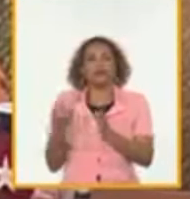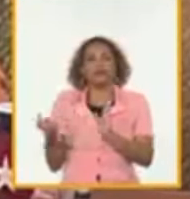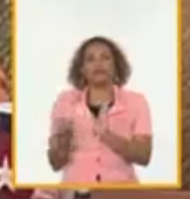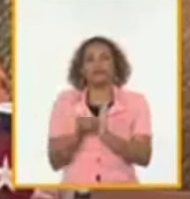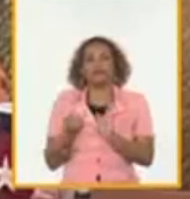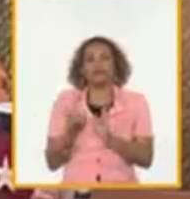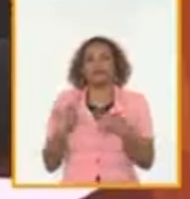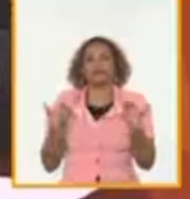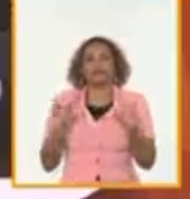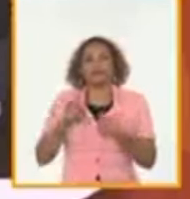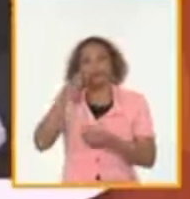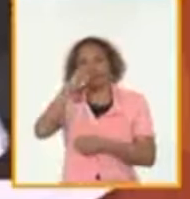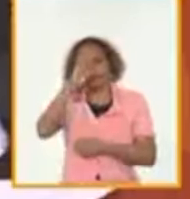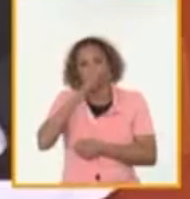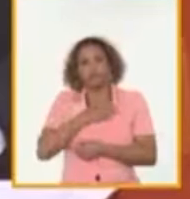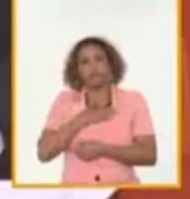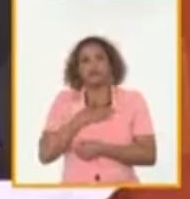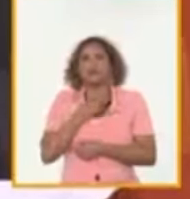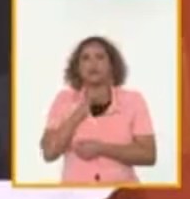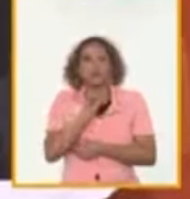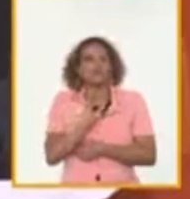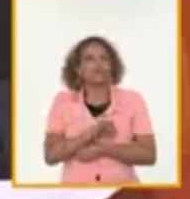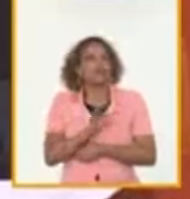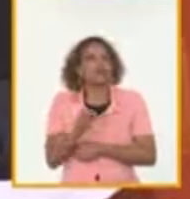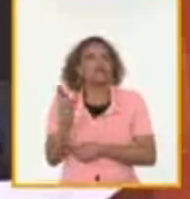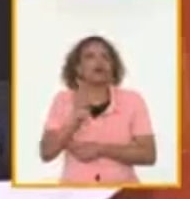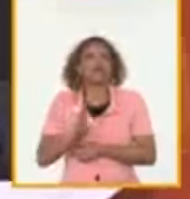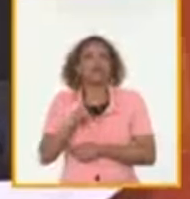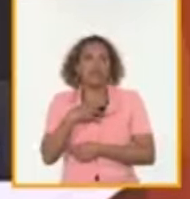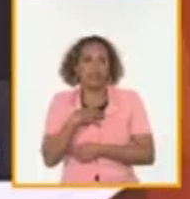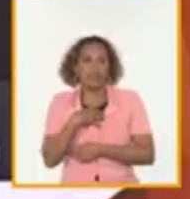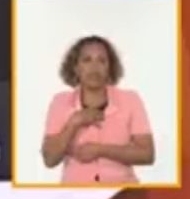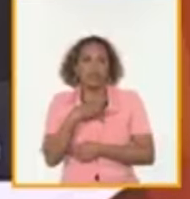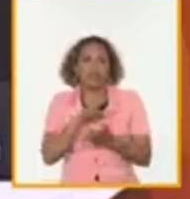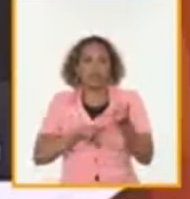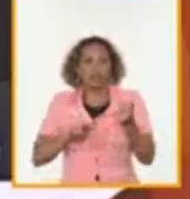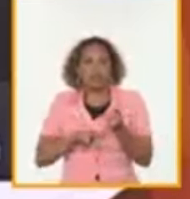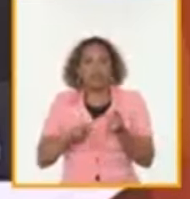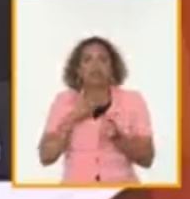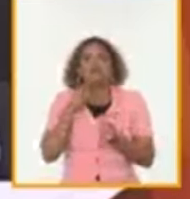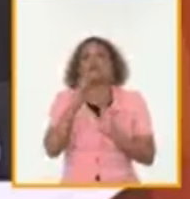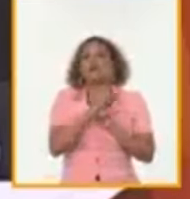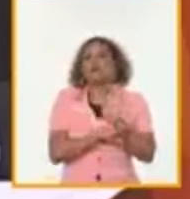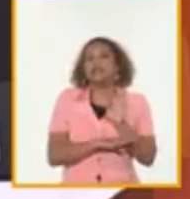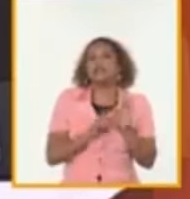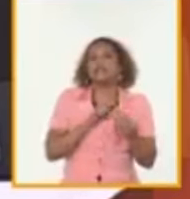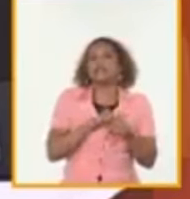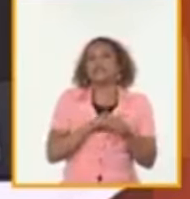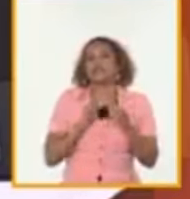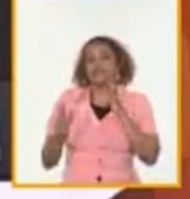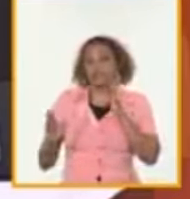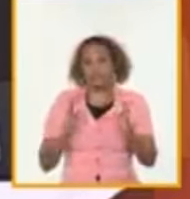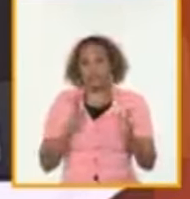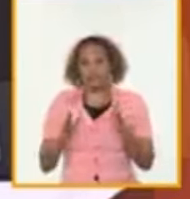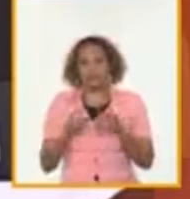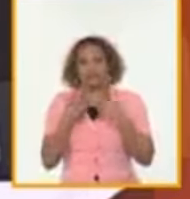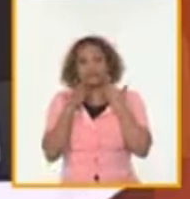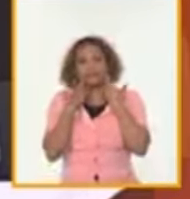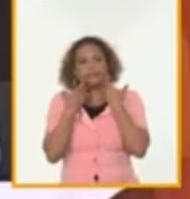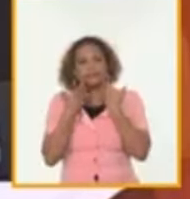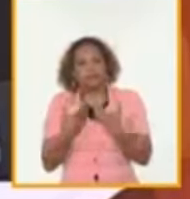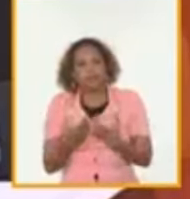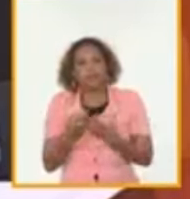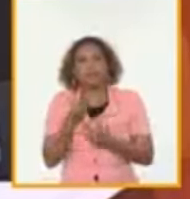país cl la facultad que tienen los territorios para para hacerlo De todas formas como se ha dicho es una medida temporal lo importante y lo que